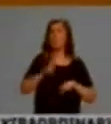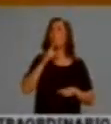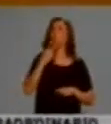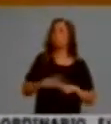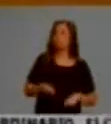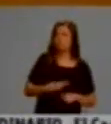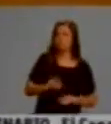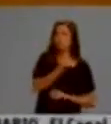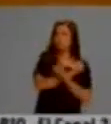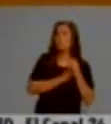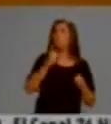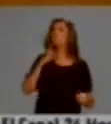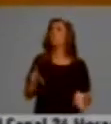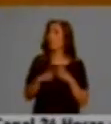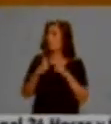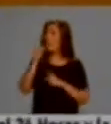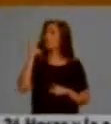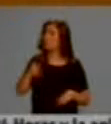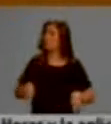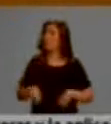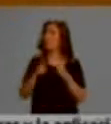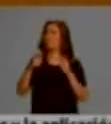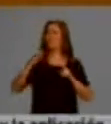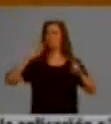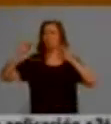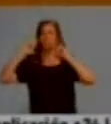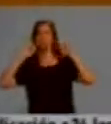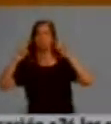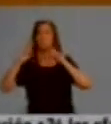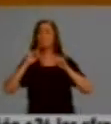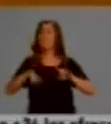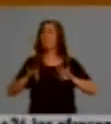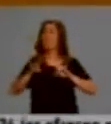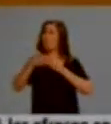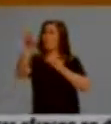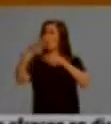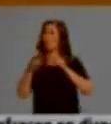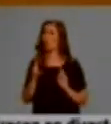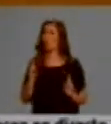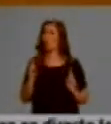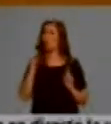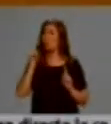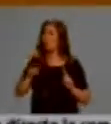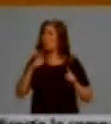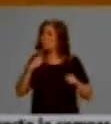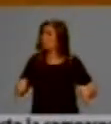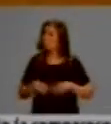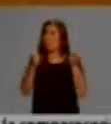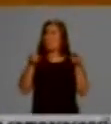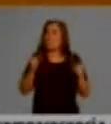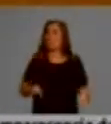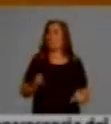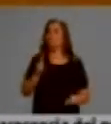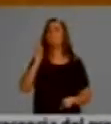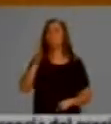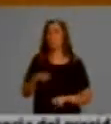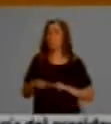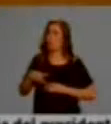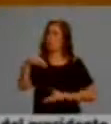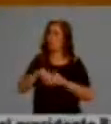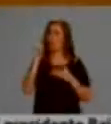social, que es una crisis territorial y que es una crisis también